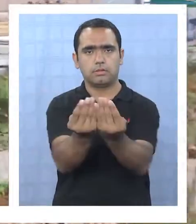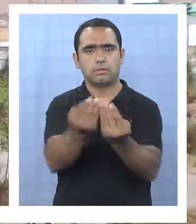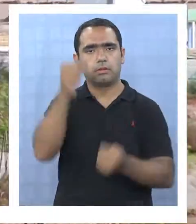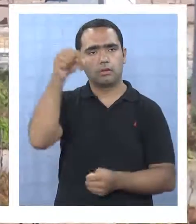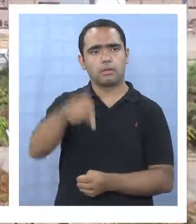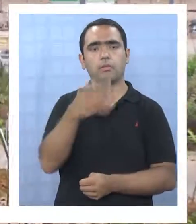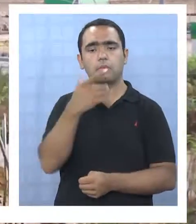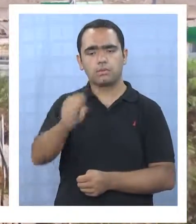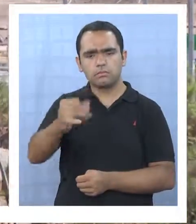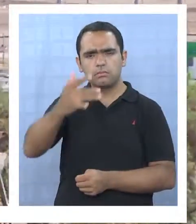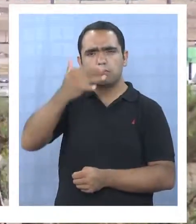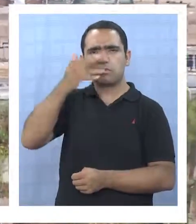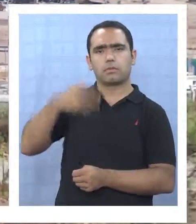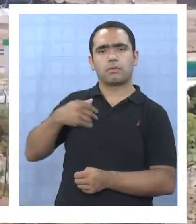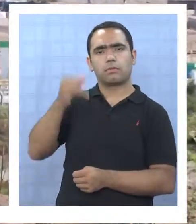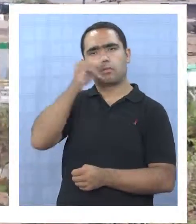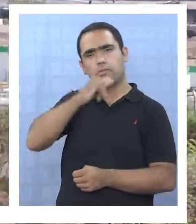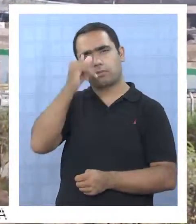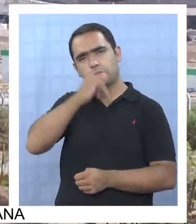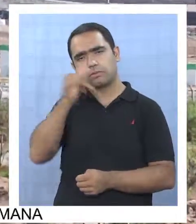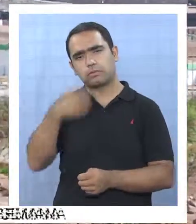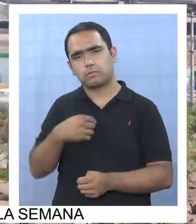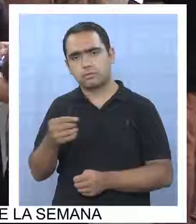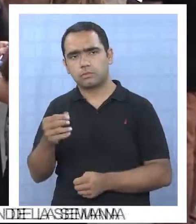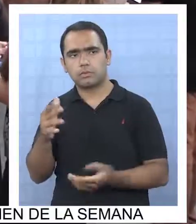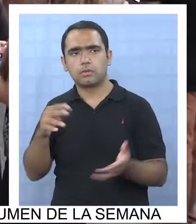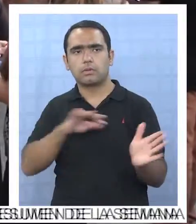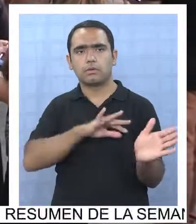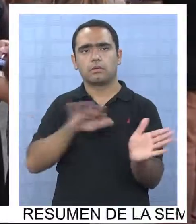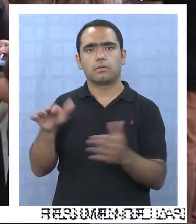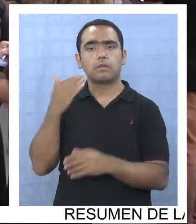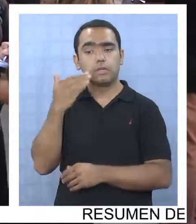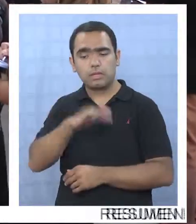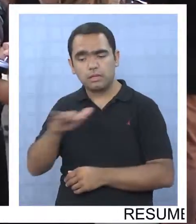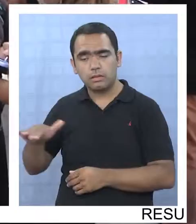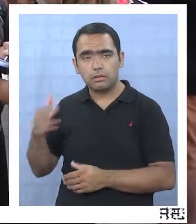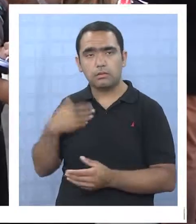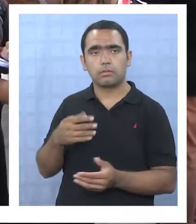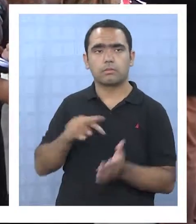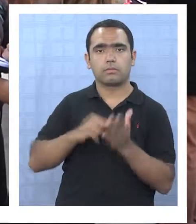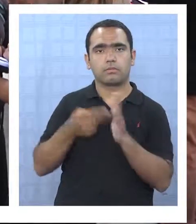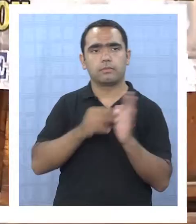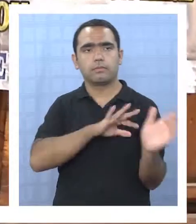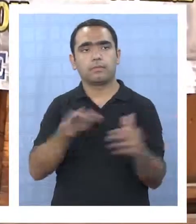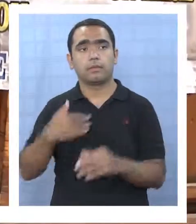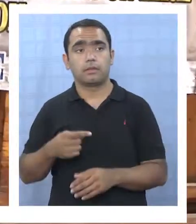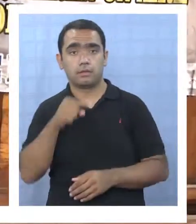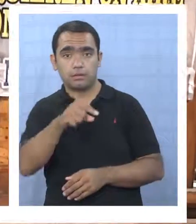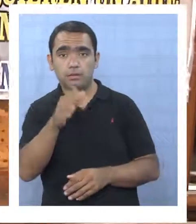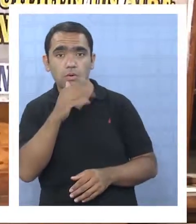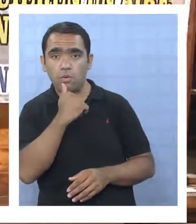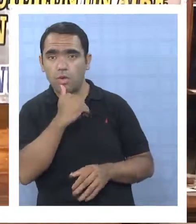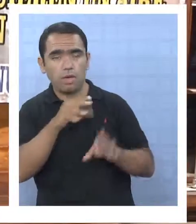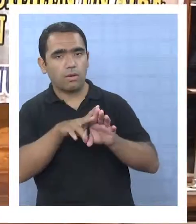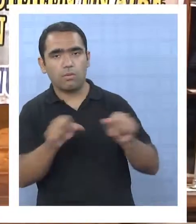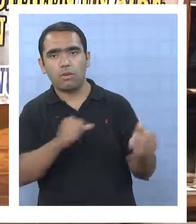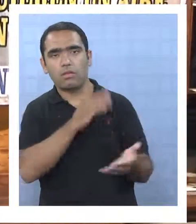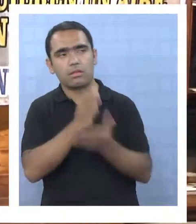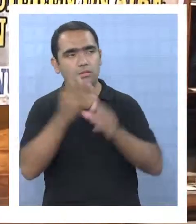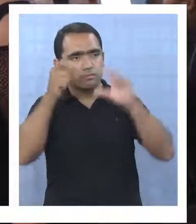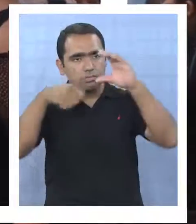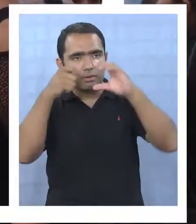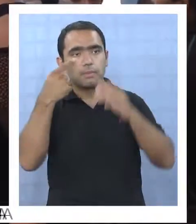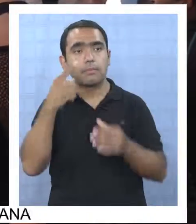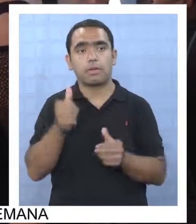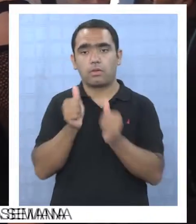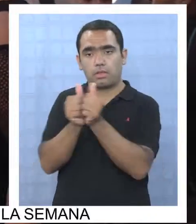dañando a nuestros hijos. Firma que hasta el cierre de esta edición no se dio por concretada. Sin embargo, el diálogo entre dirigentes